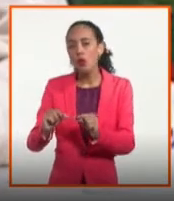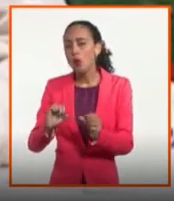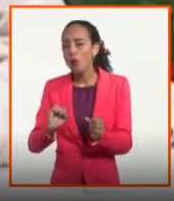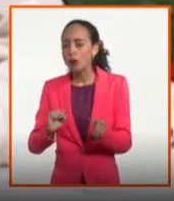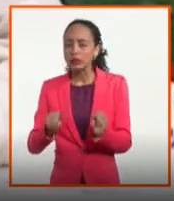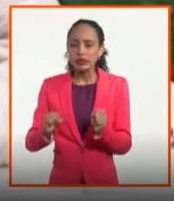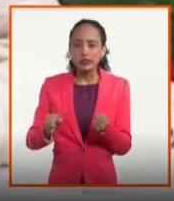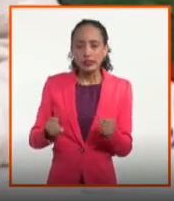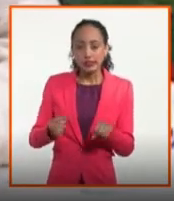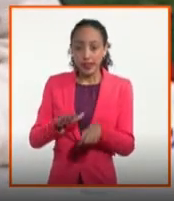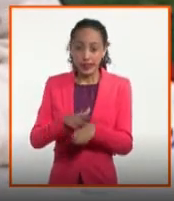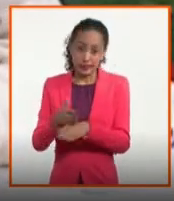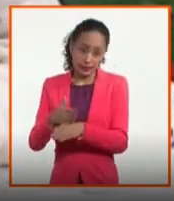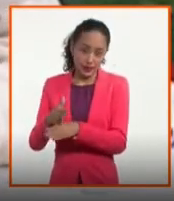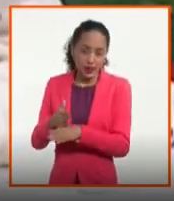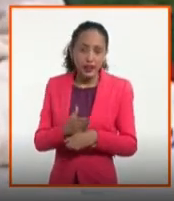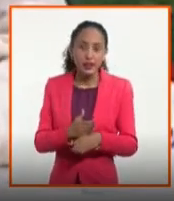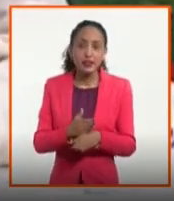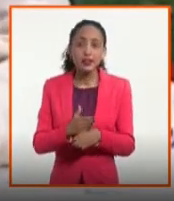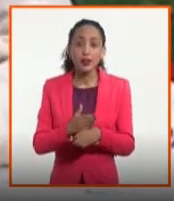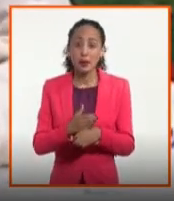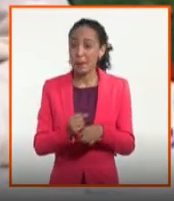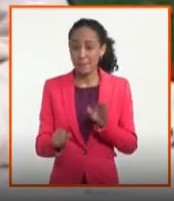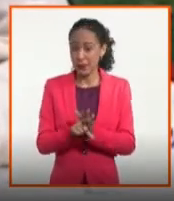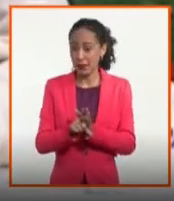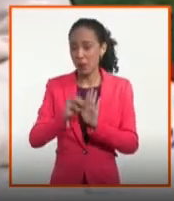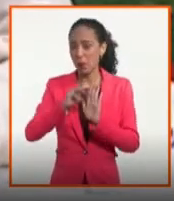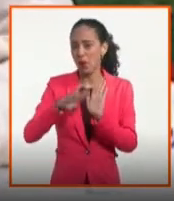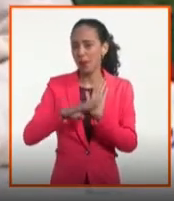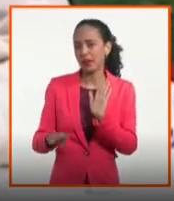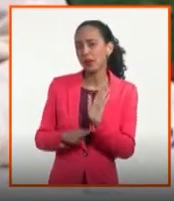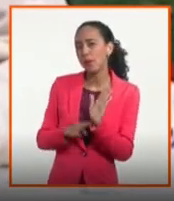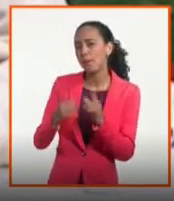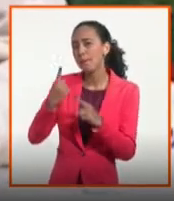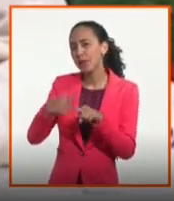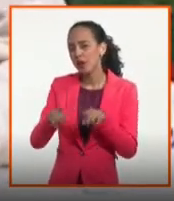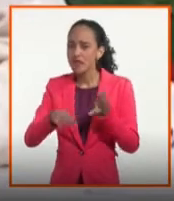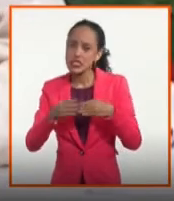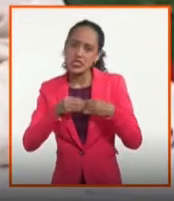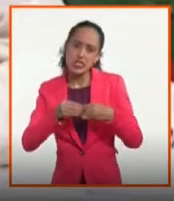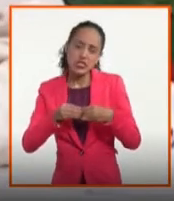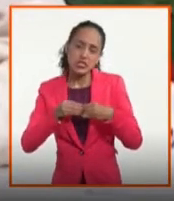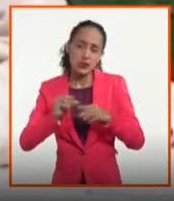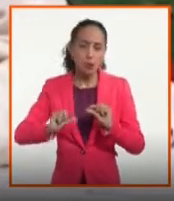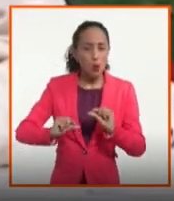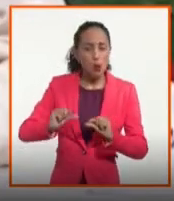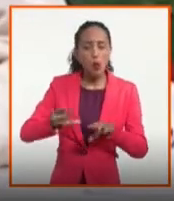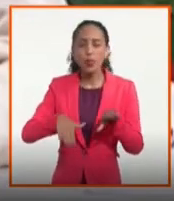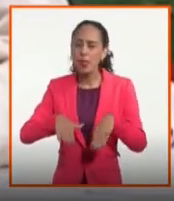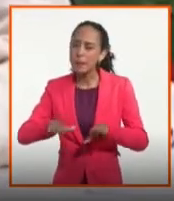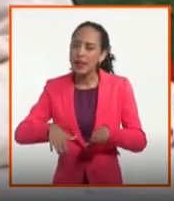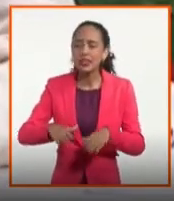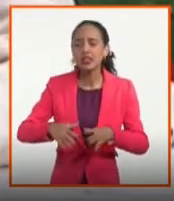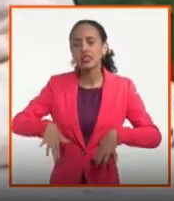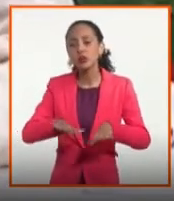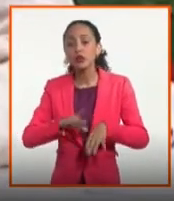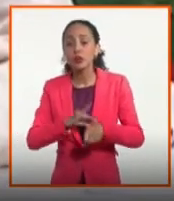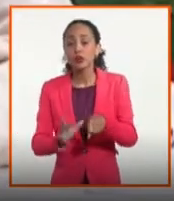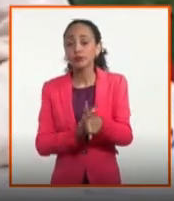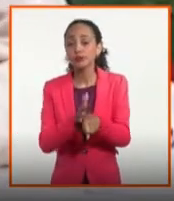venidas las teníamos de instancia de primer momento las evaluamos estuvimos trabajando mucho tiempo en composición de consejo de gobierno